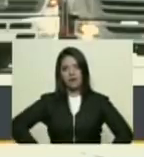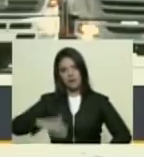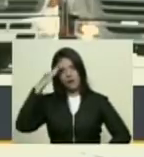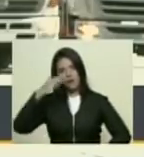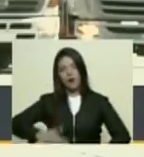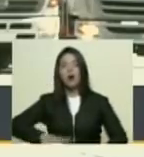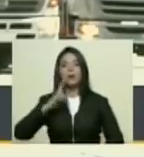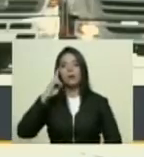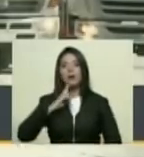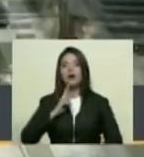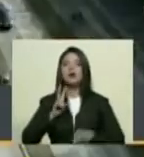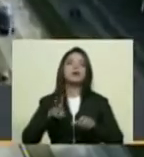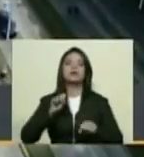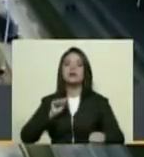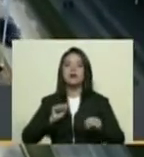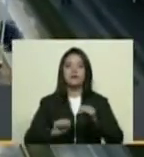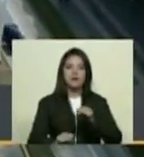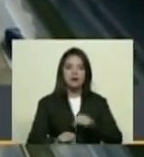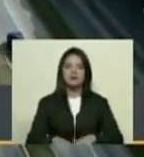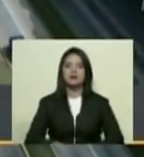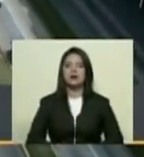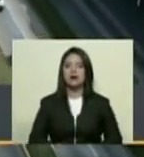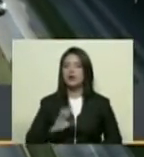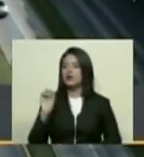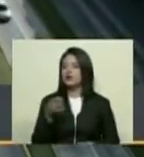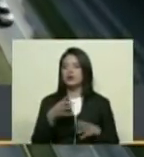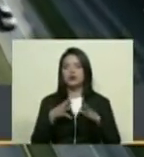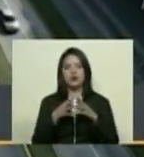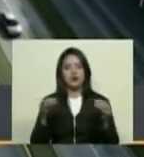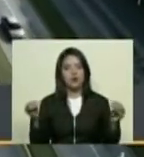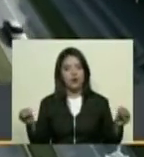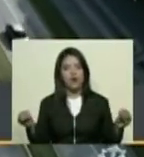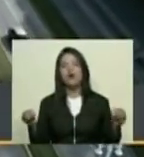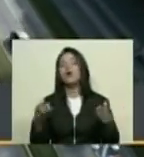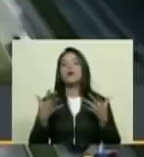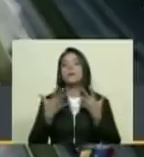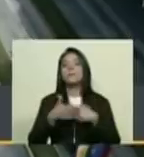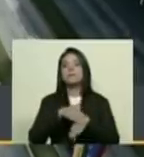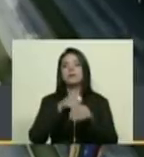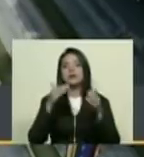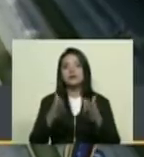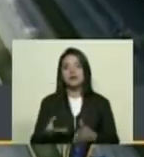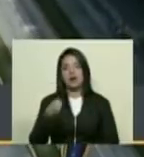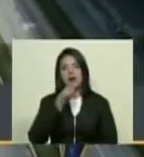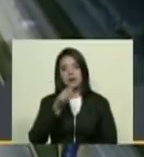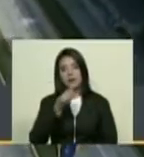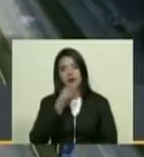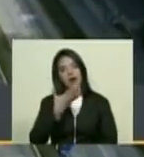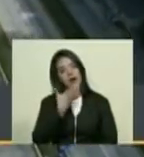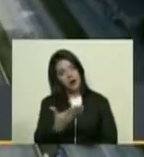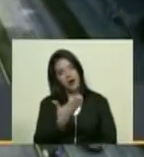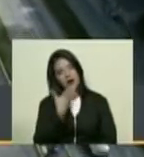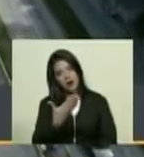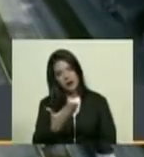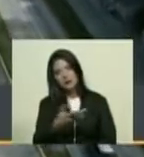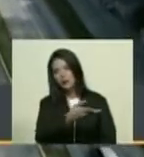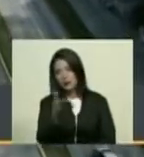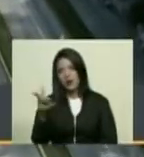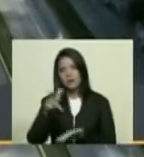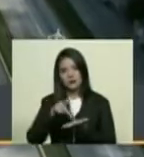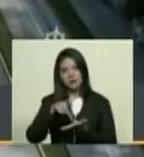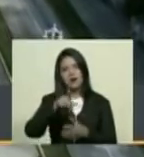Bolivariana, del sector defensa, todos los sectores, al Ministerio de Alimentación, a quien agradezco también que se incorpora